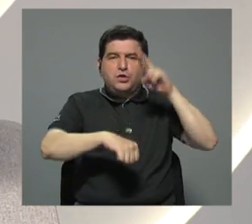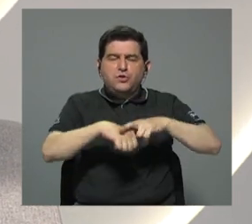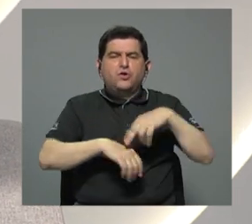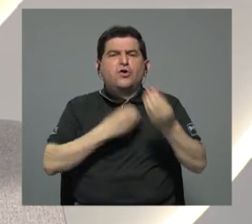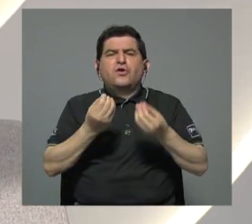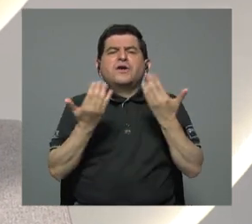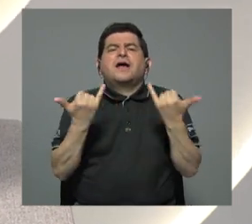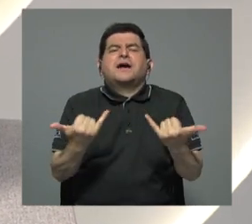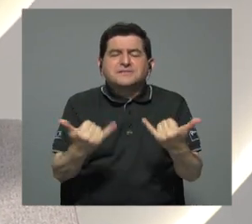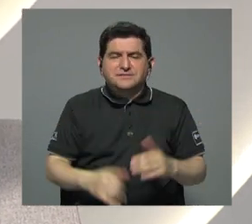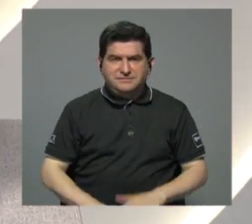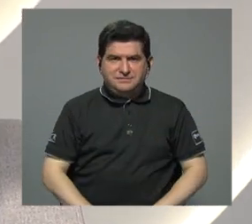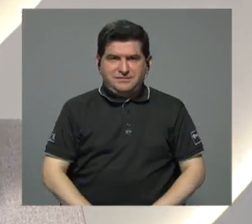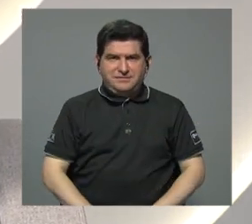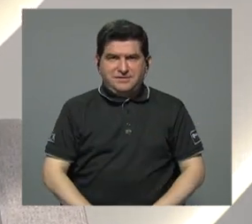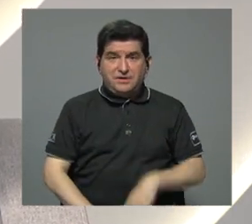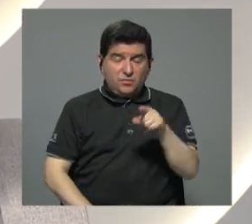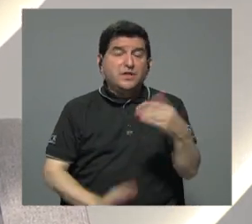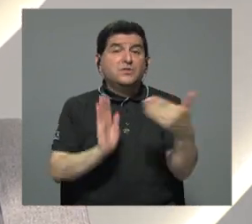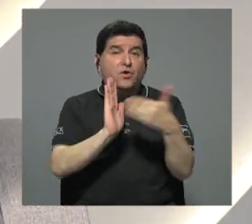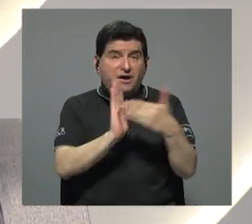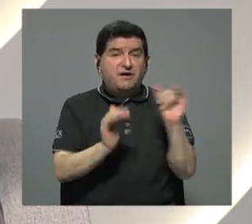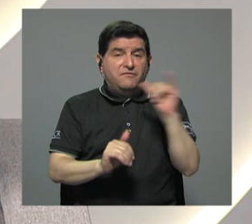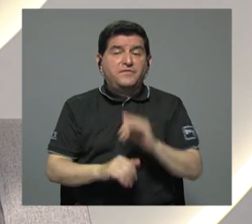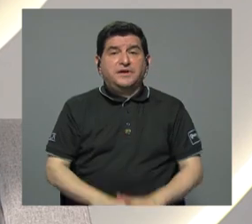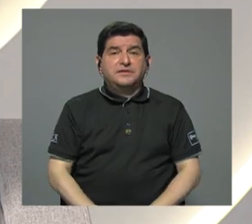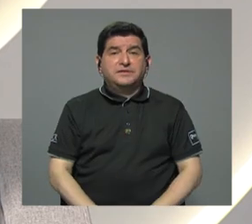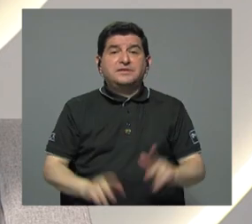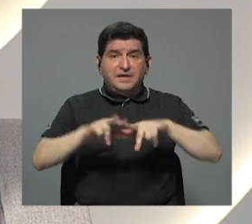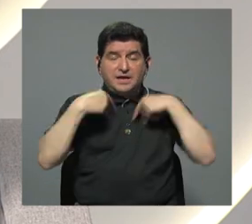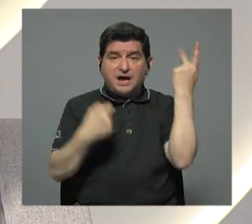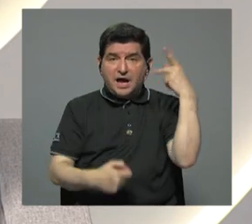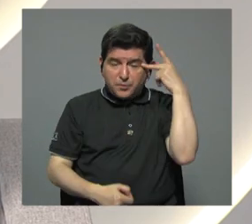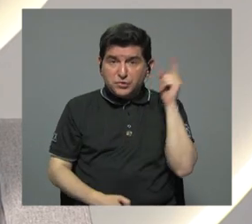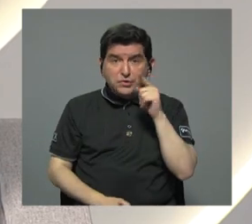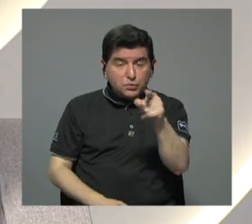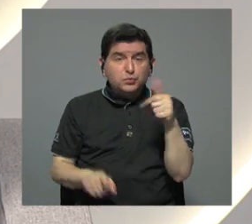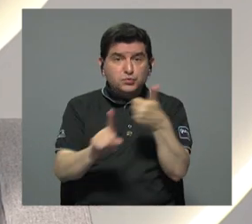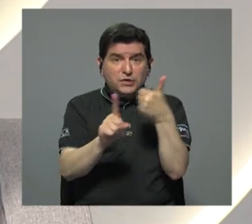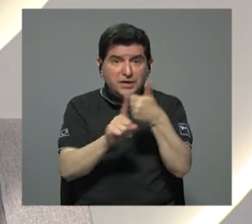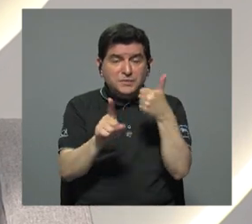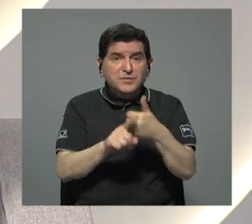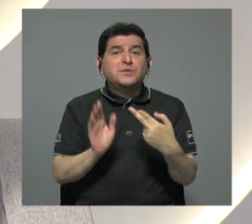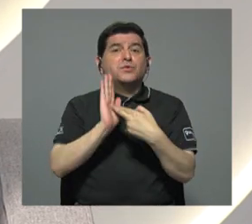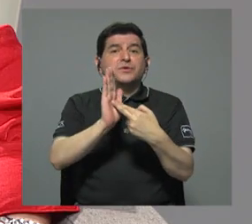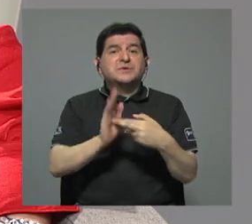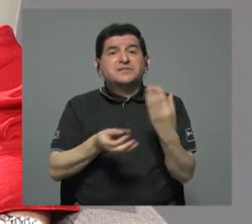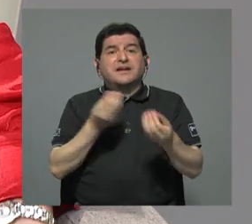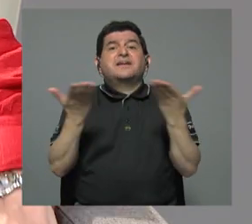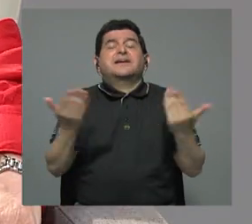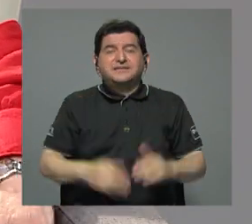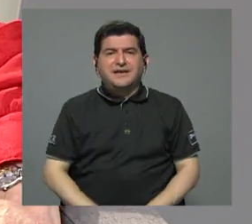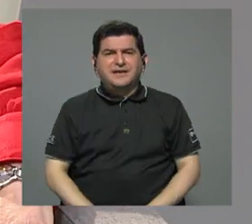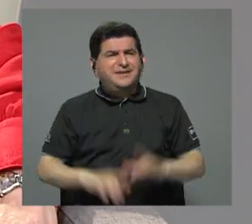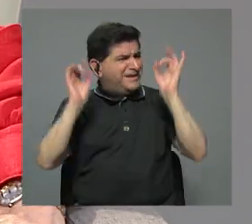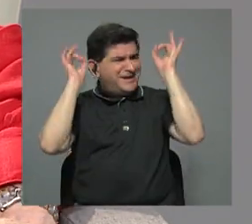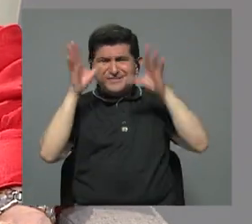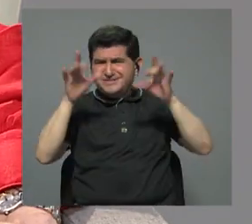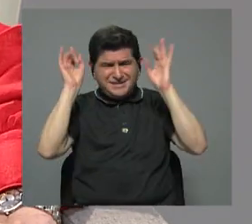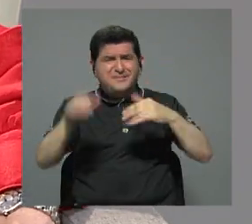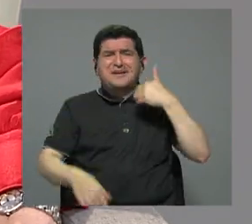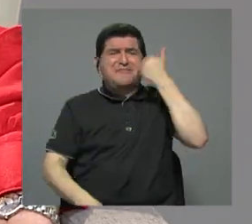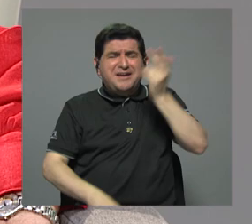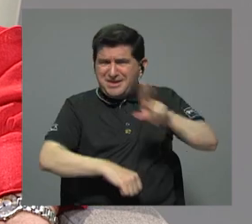cuando esto toque también a las de los partidos políticos que ustedes están representando si es una barbaridad es una